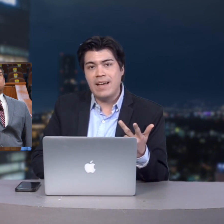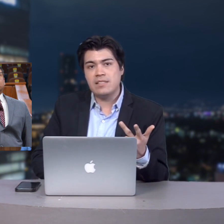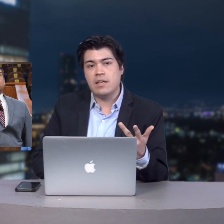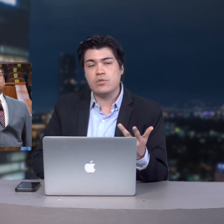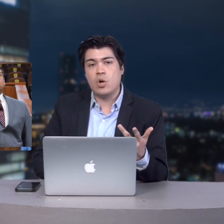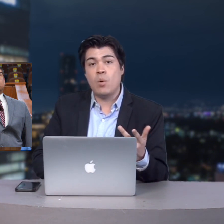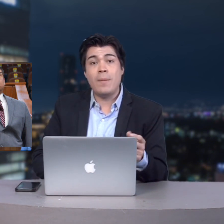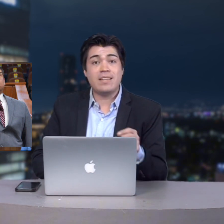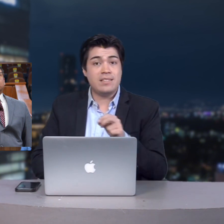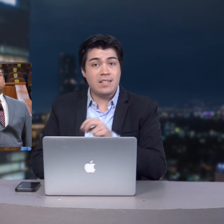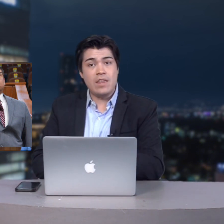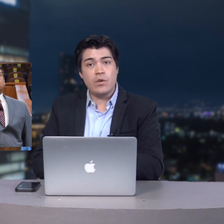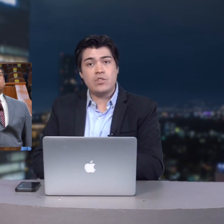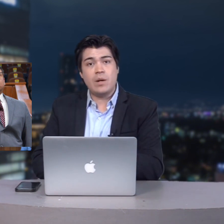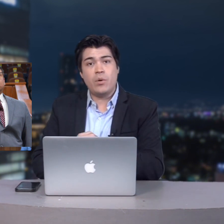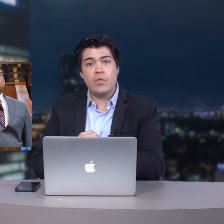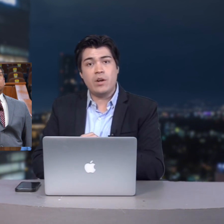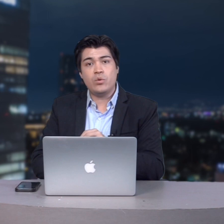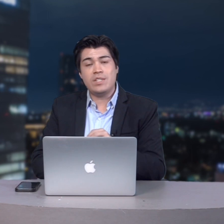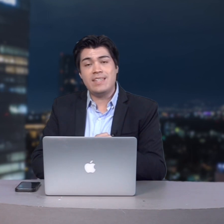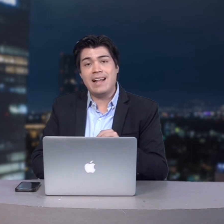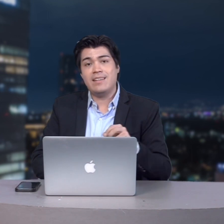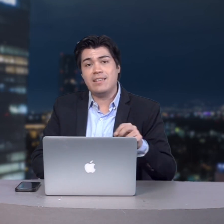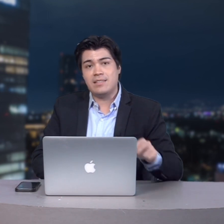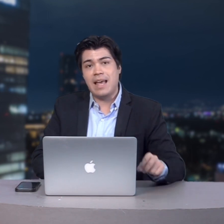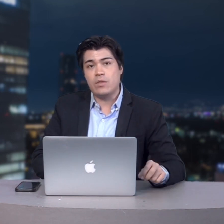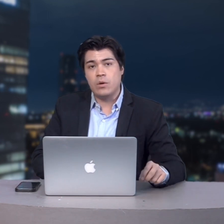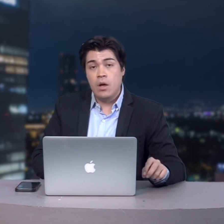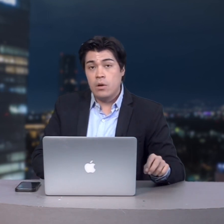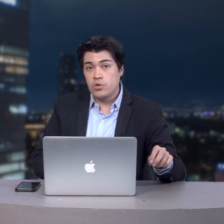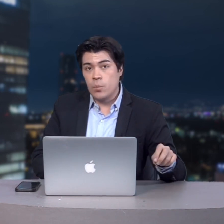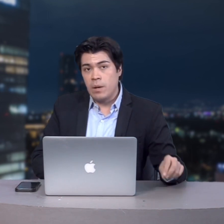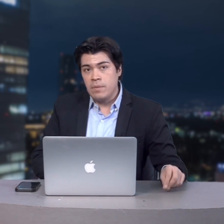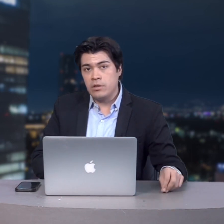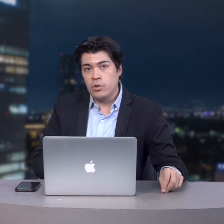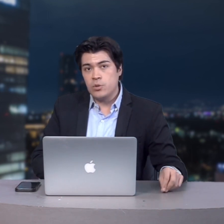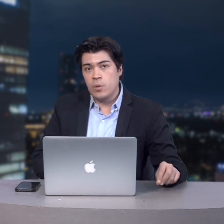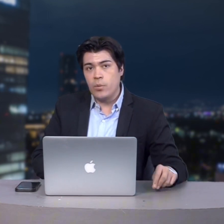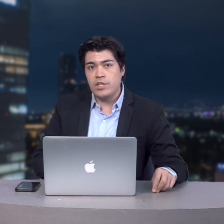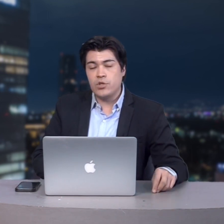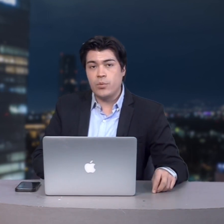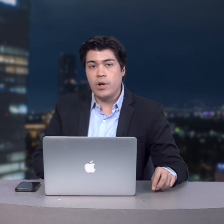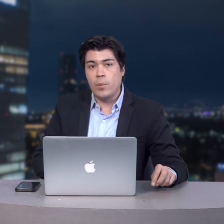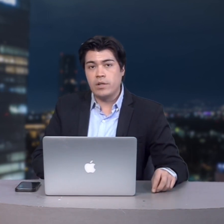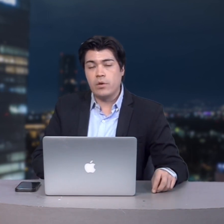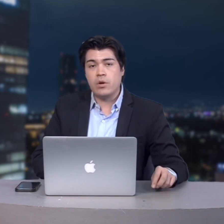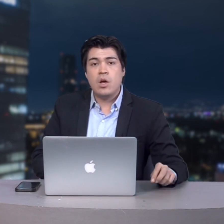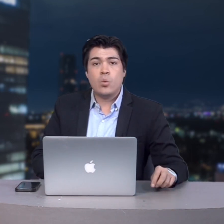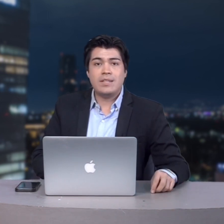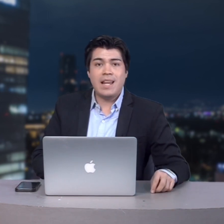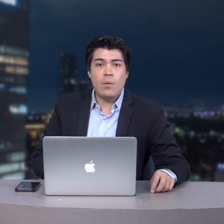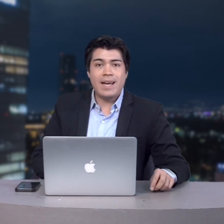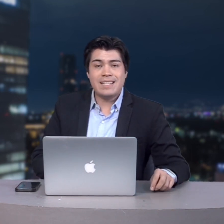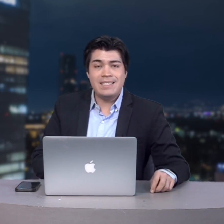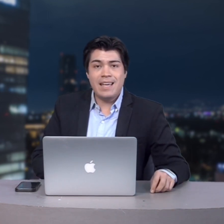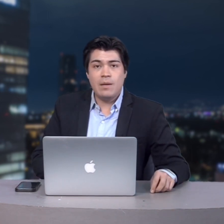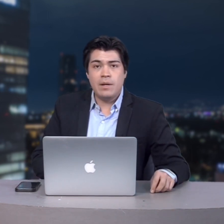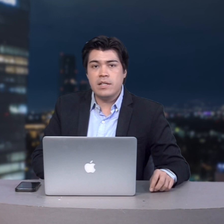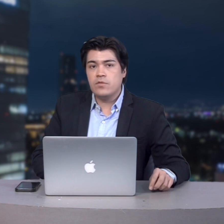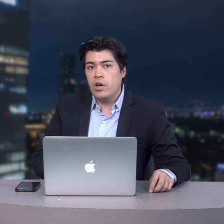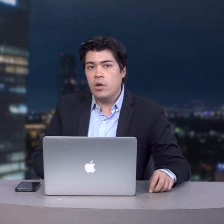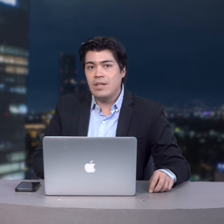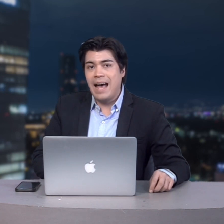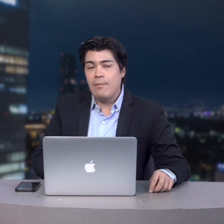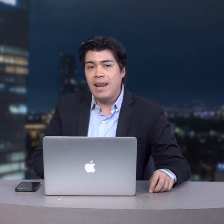Sosa Vázquez como magistrados del poder judicial del Estado los nombramientos propuestos por el gobernador hlava García